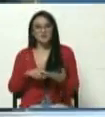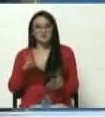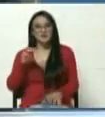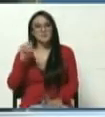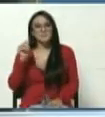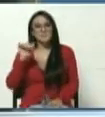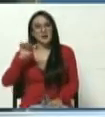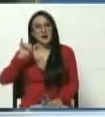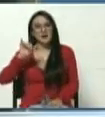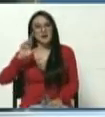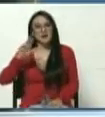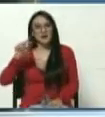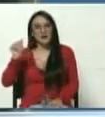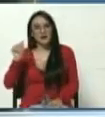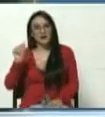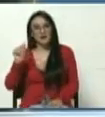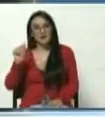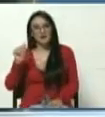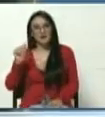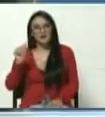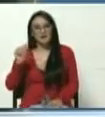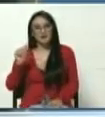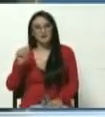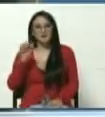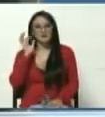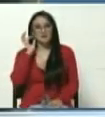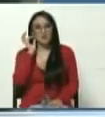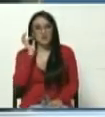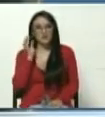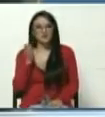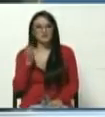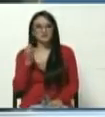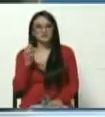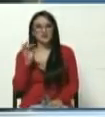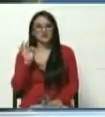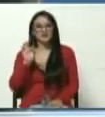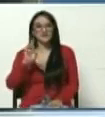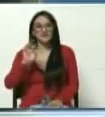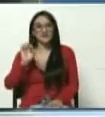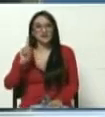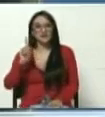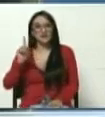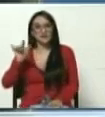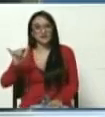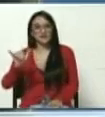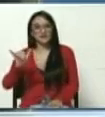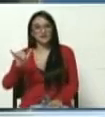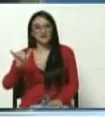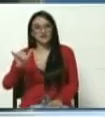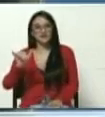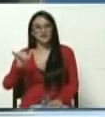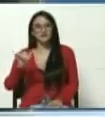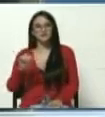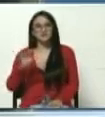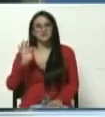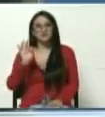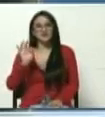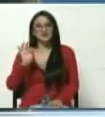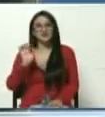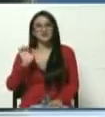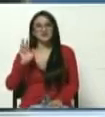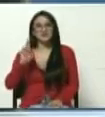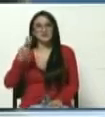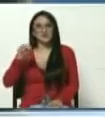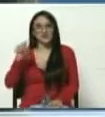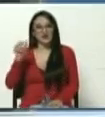Mayra Olivares Acevedo, Freddy Roy Gorque García, Fernando